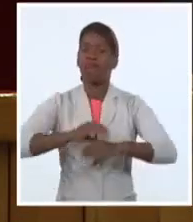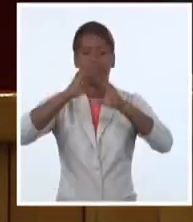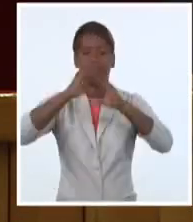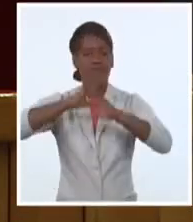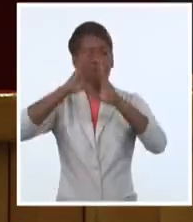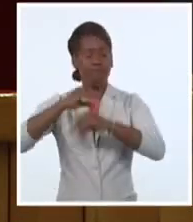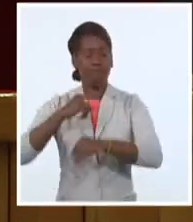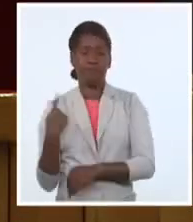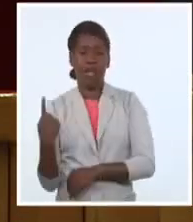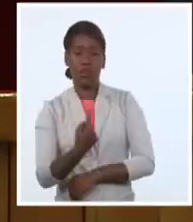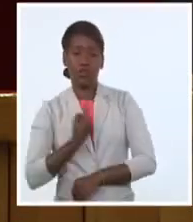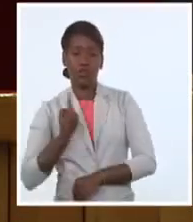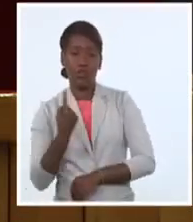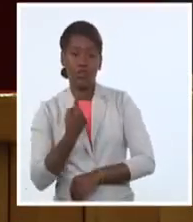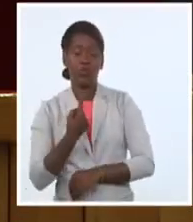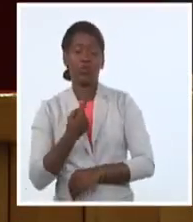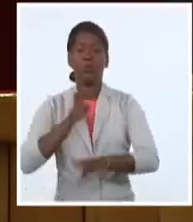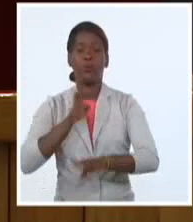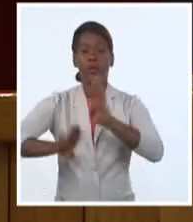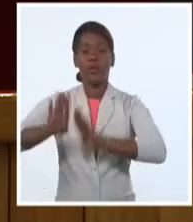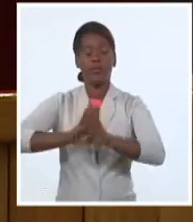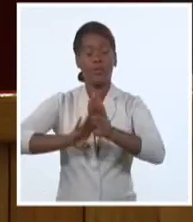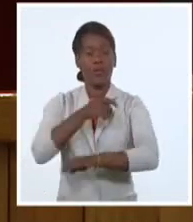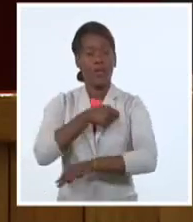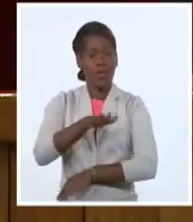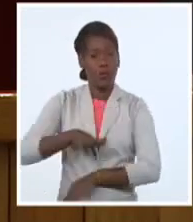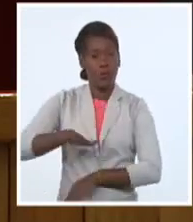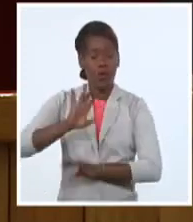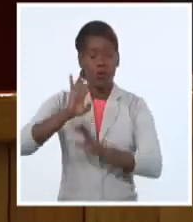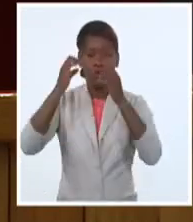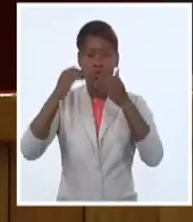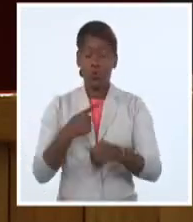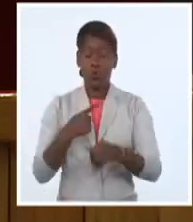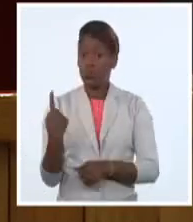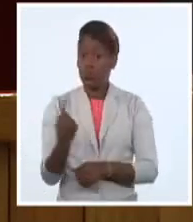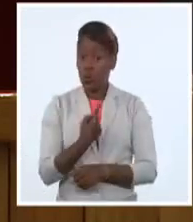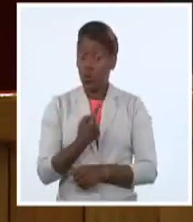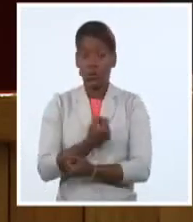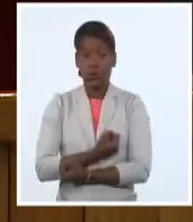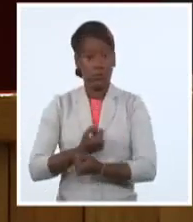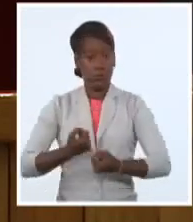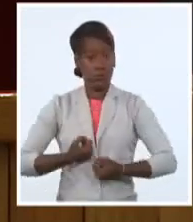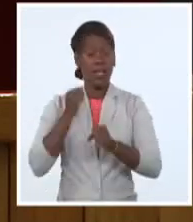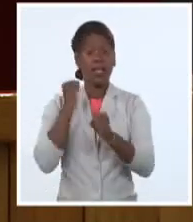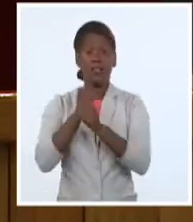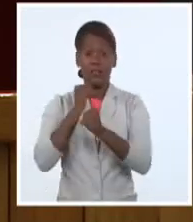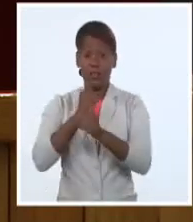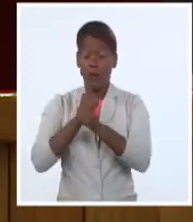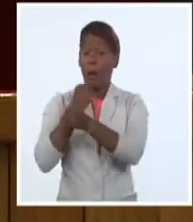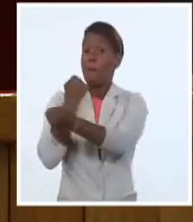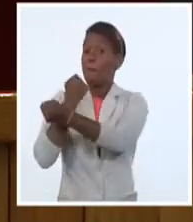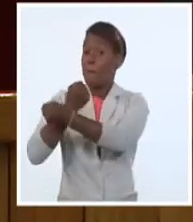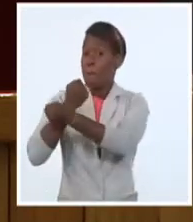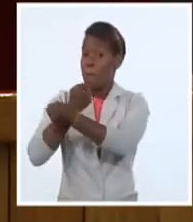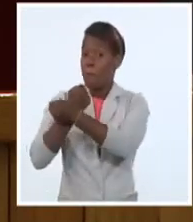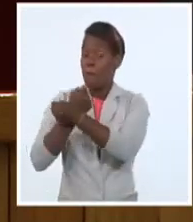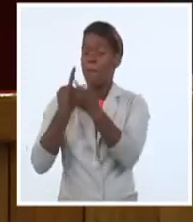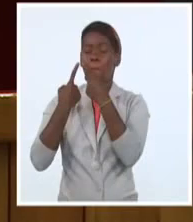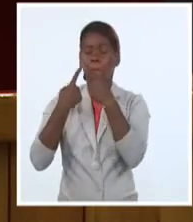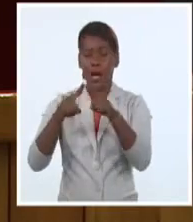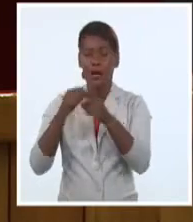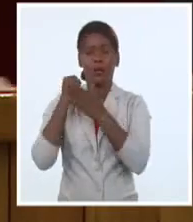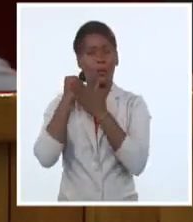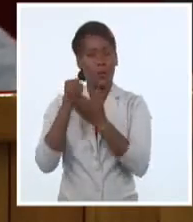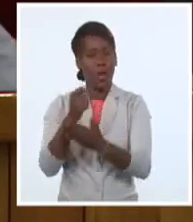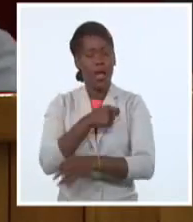encaminados para hacerle frente a la situación y asumieron la riesgosa misión de producir, trasladar y servir oxígeno a los